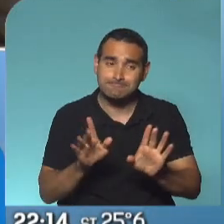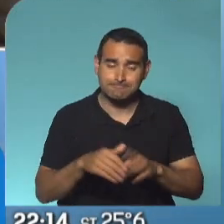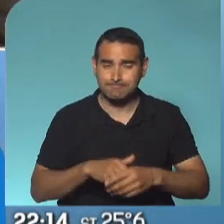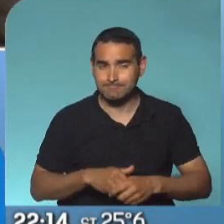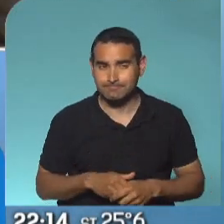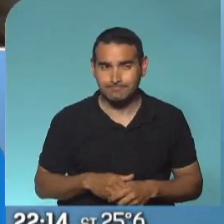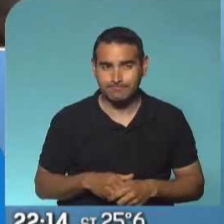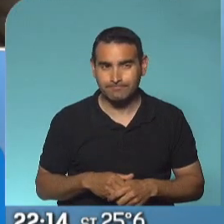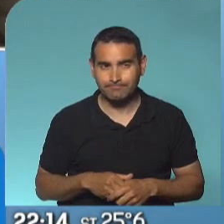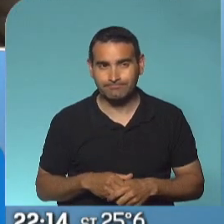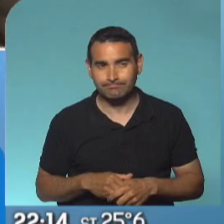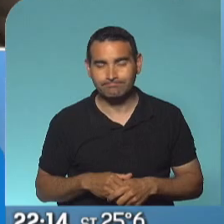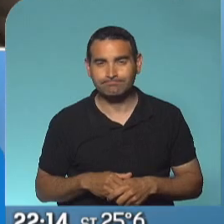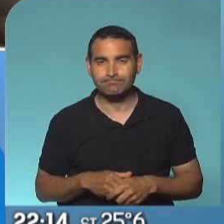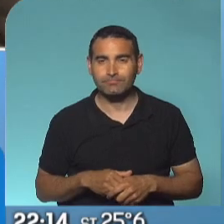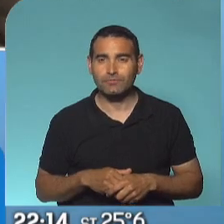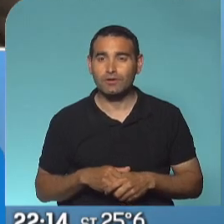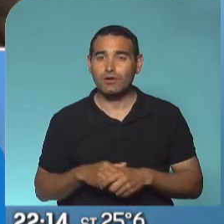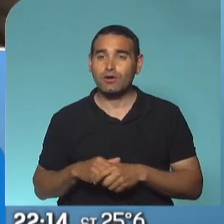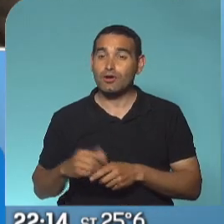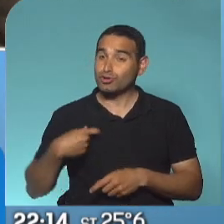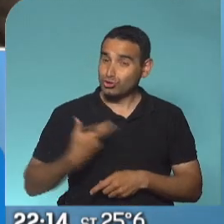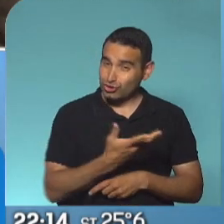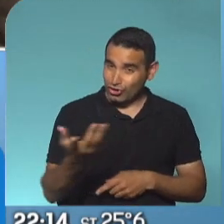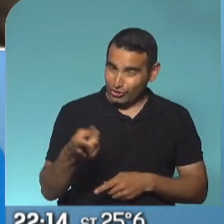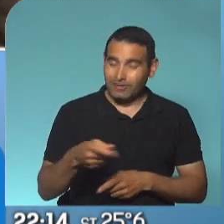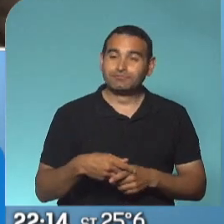Estado. De politólogo a socióloga.